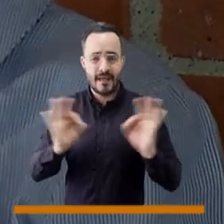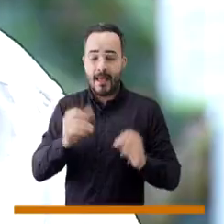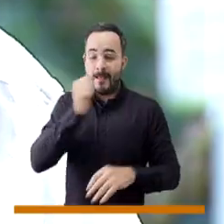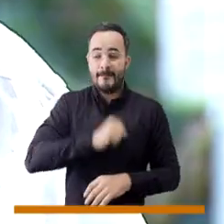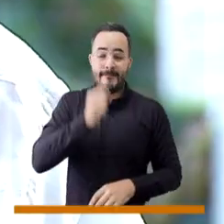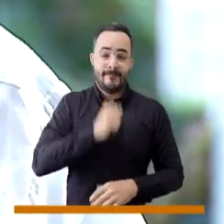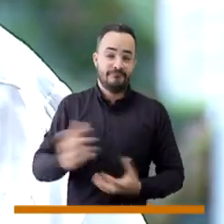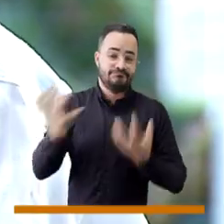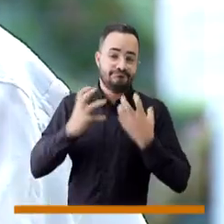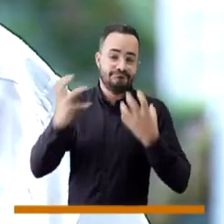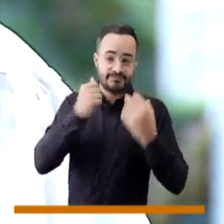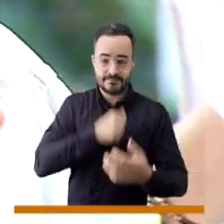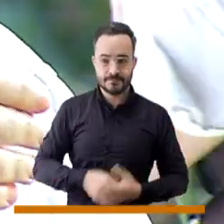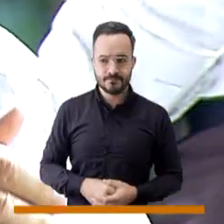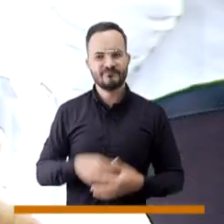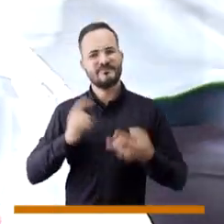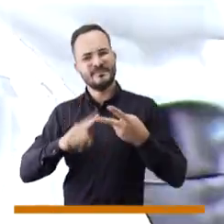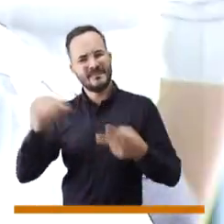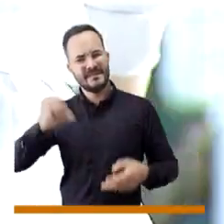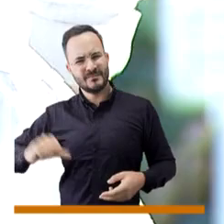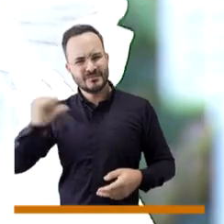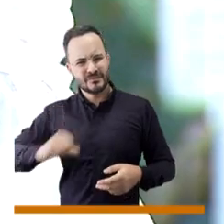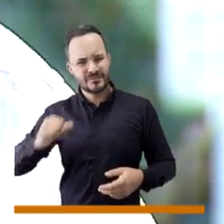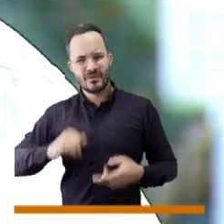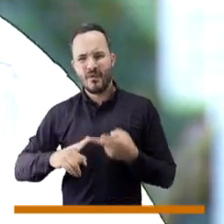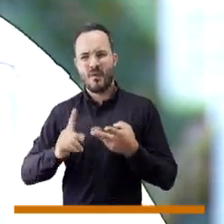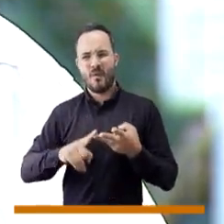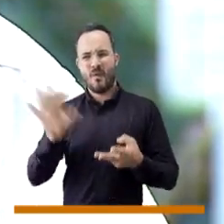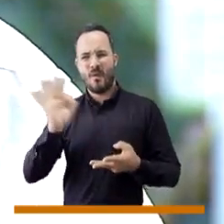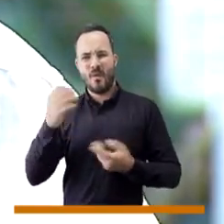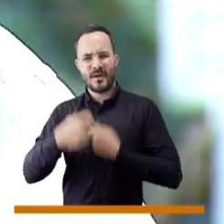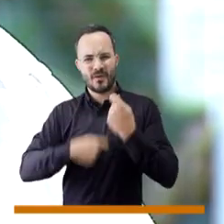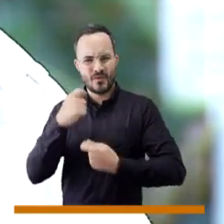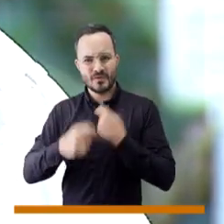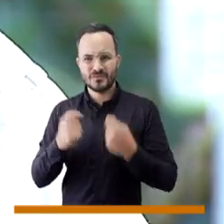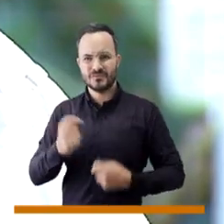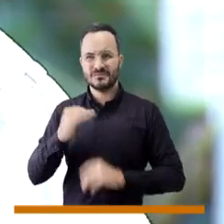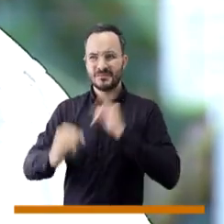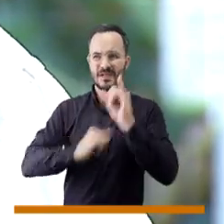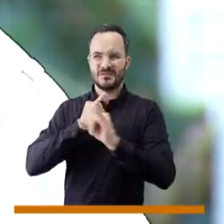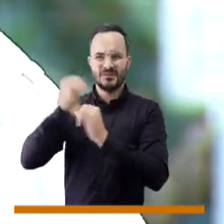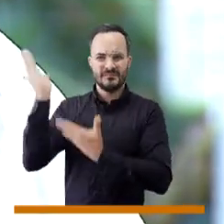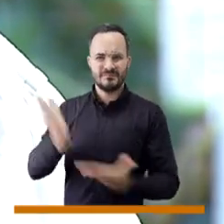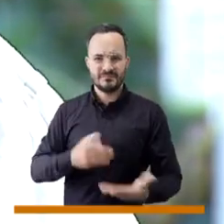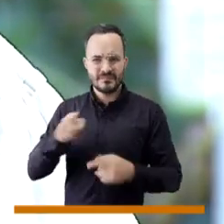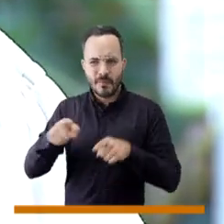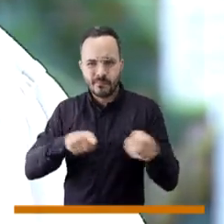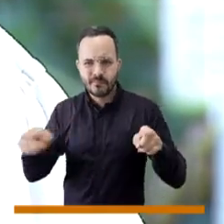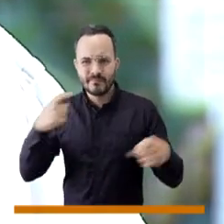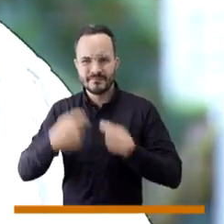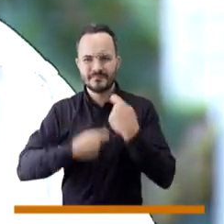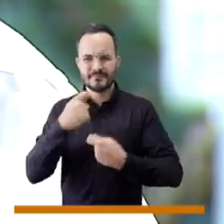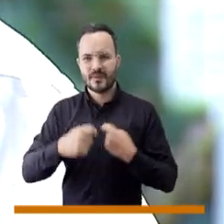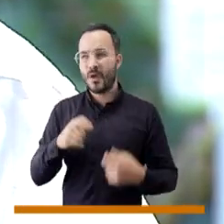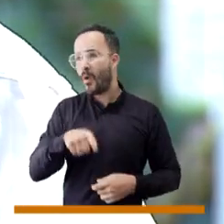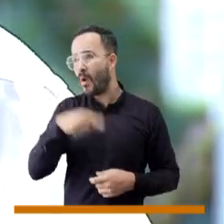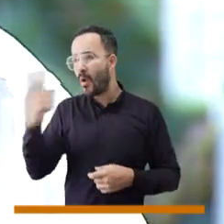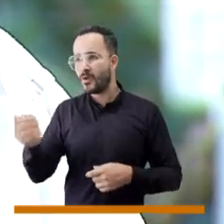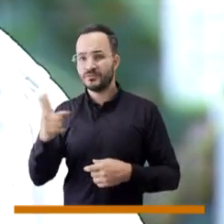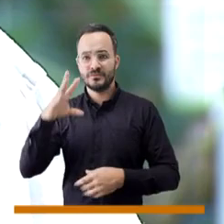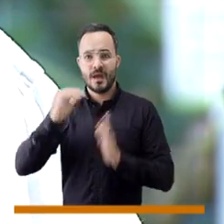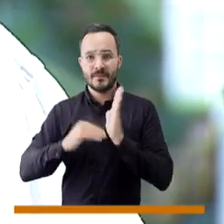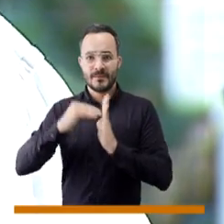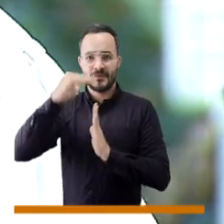bulla. La prostitución y los negocios trajeron el creciente crecimiento de